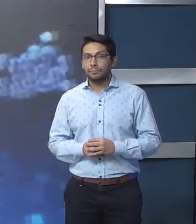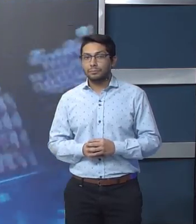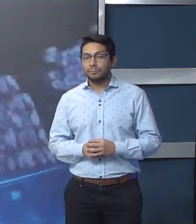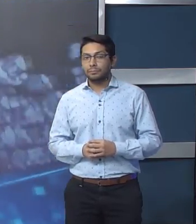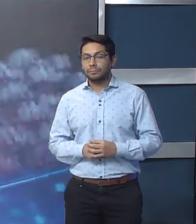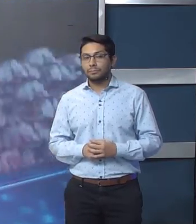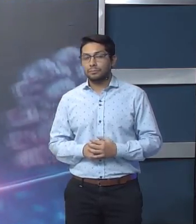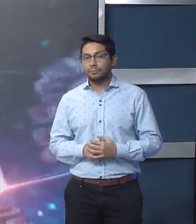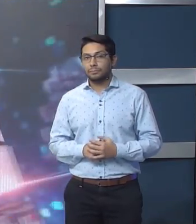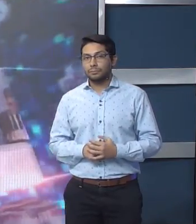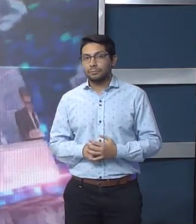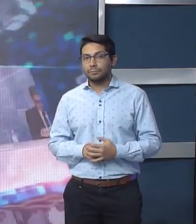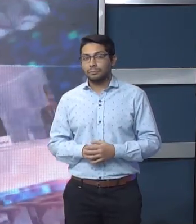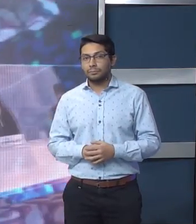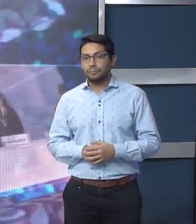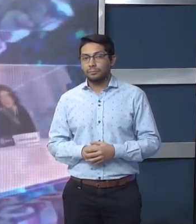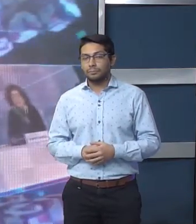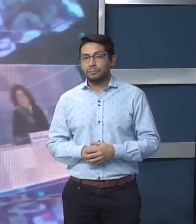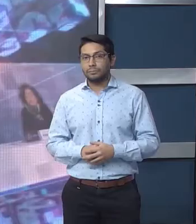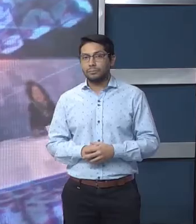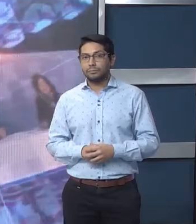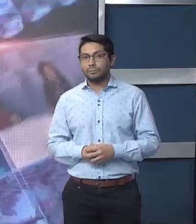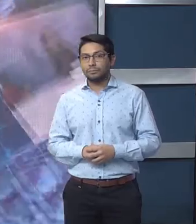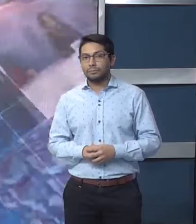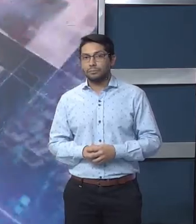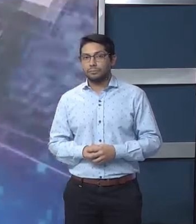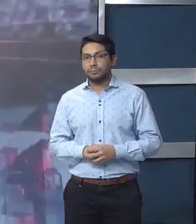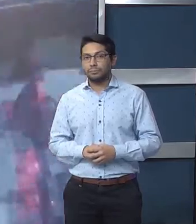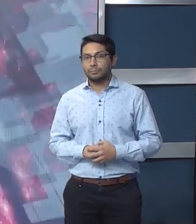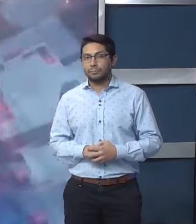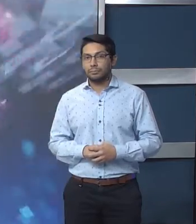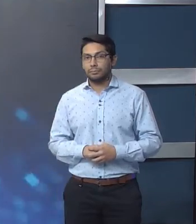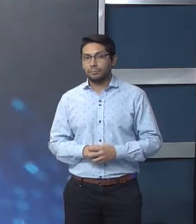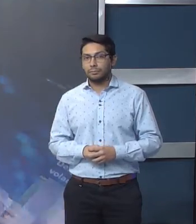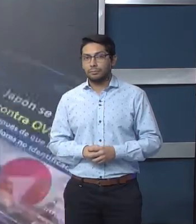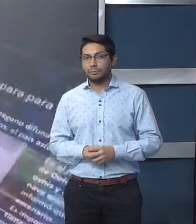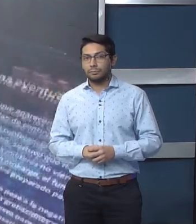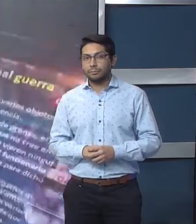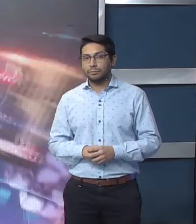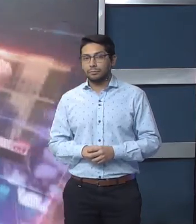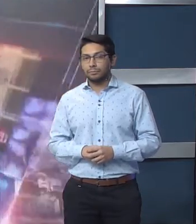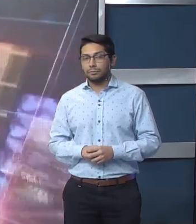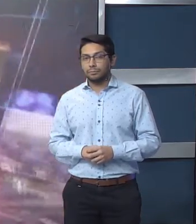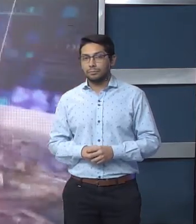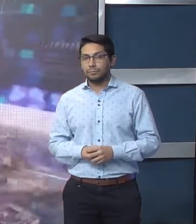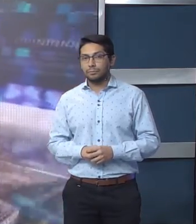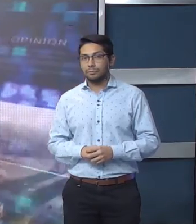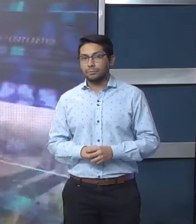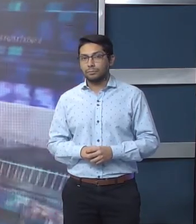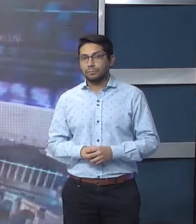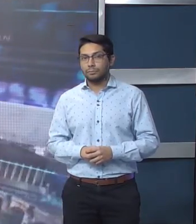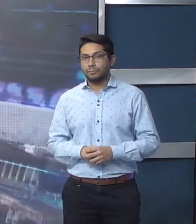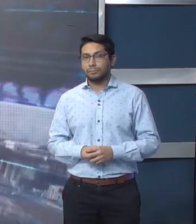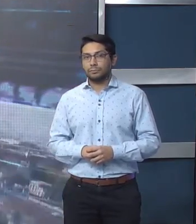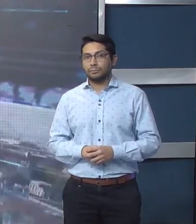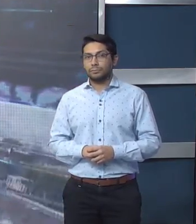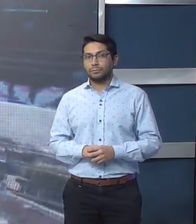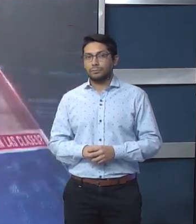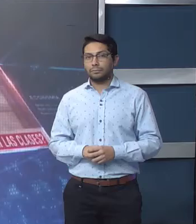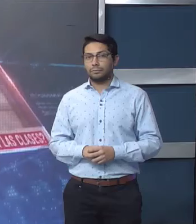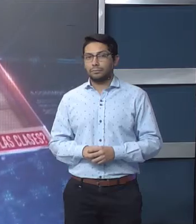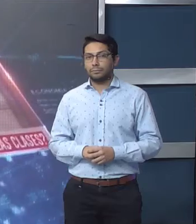como, bueno, como sucede en el país, estamos en un análisis y reajuste constante de todas las